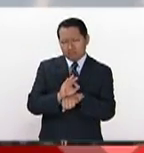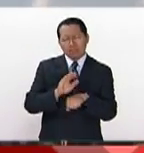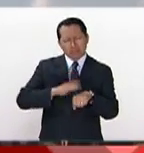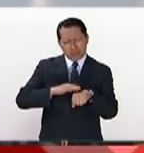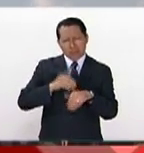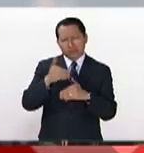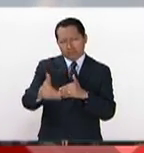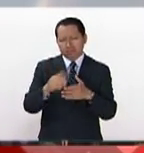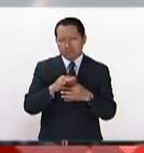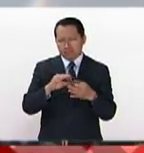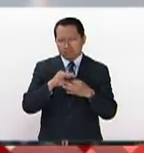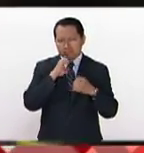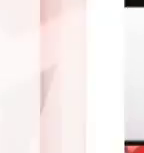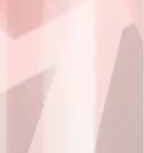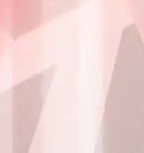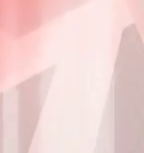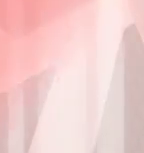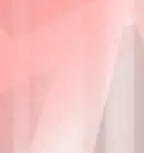con entrevistas sobre este tema.